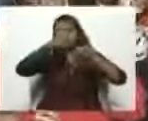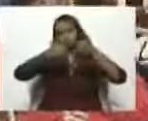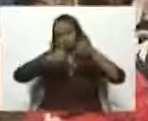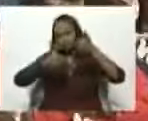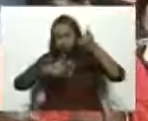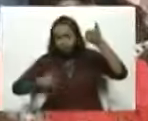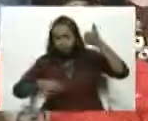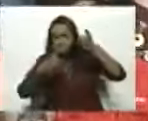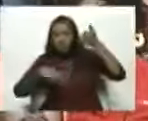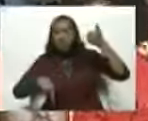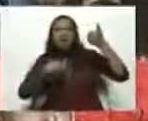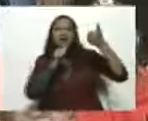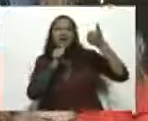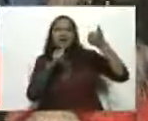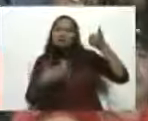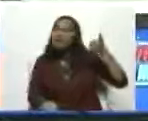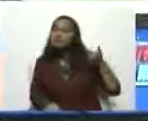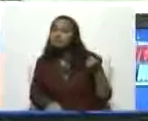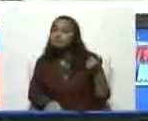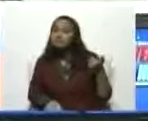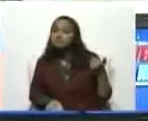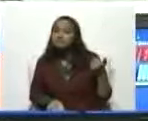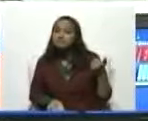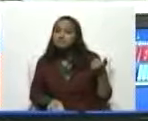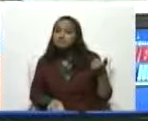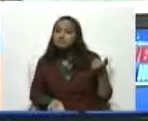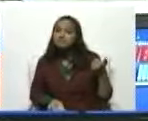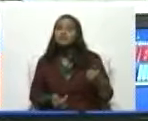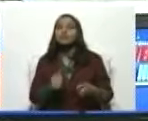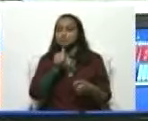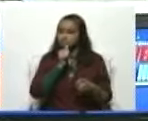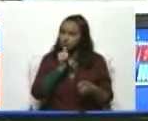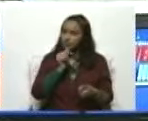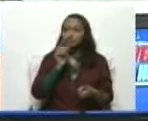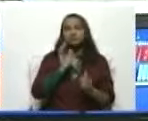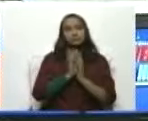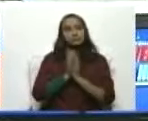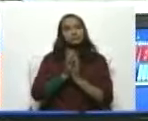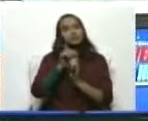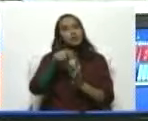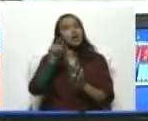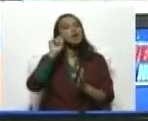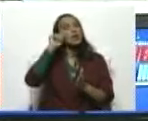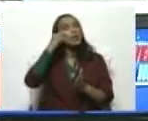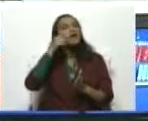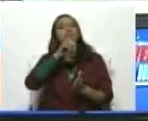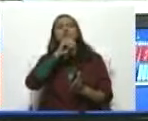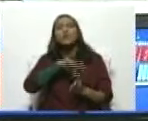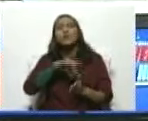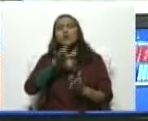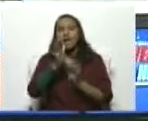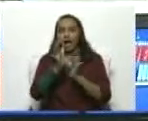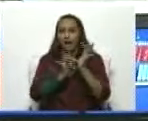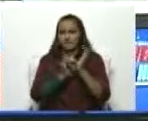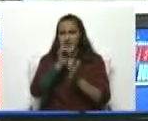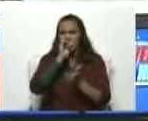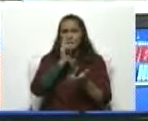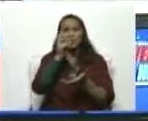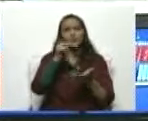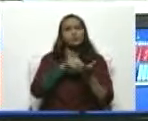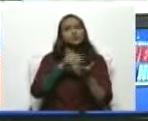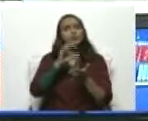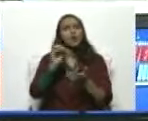Bueno, el que quiera comprobarlo, acuérdese de abril del año 2002, que dieron un golpe de